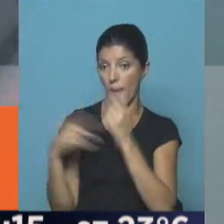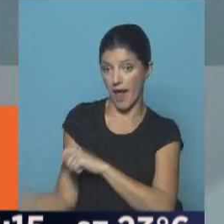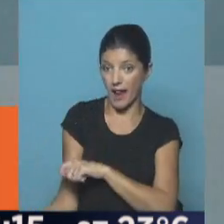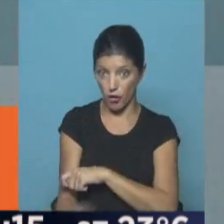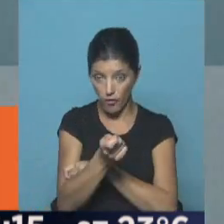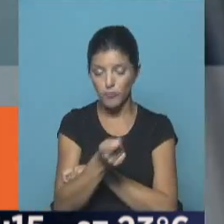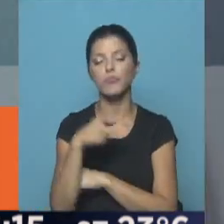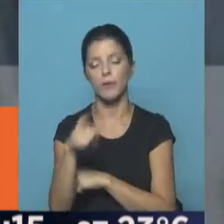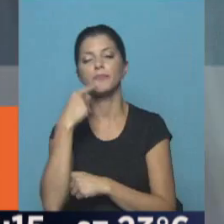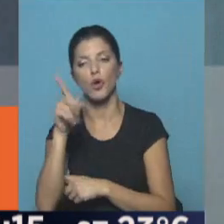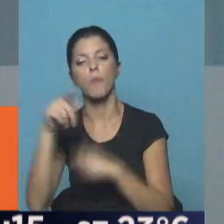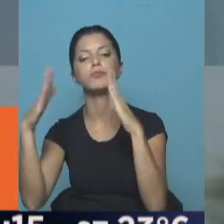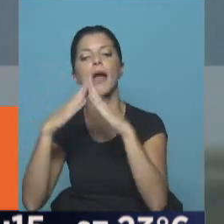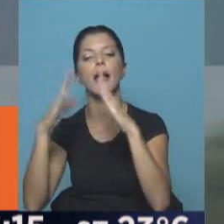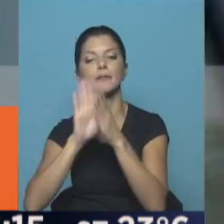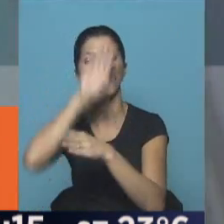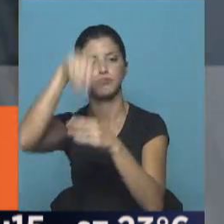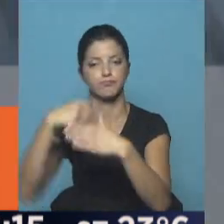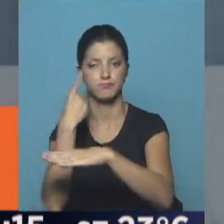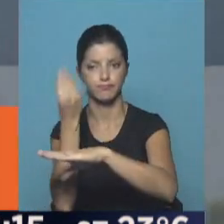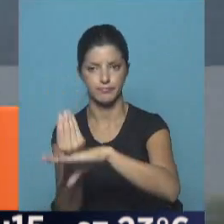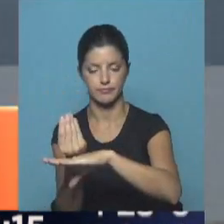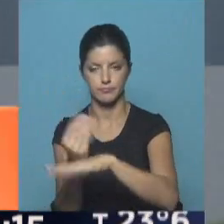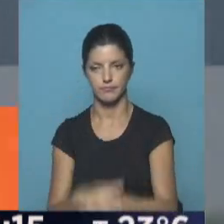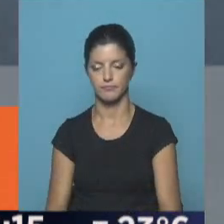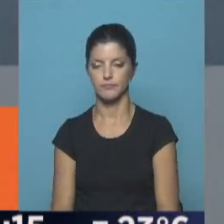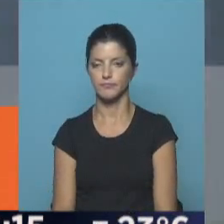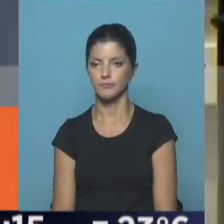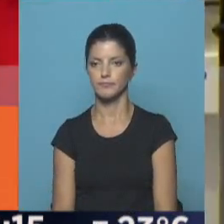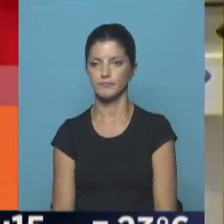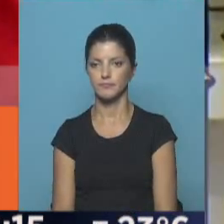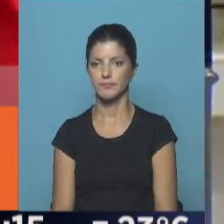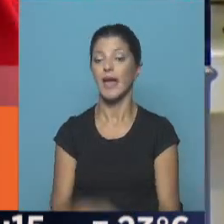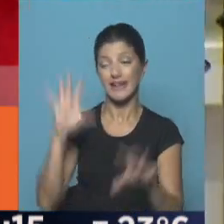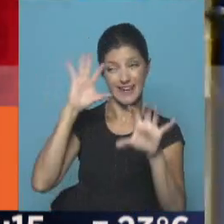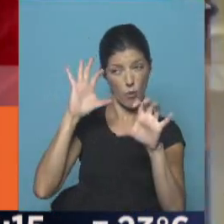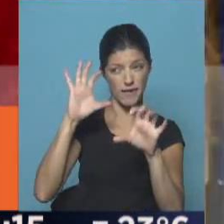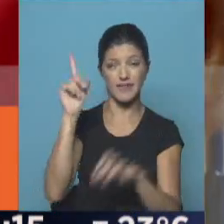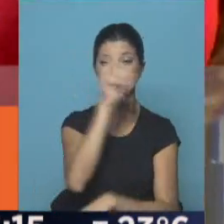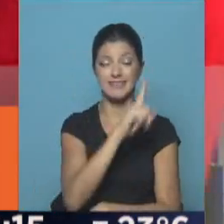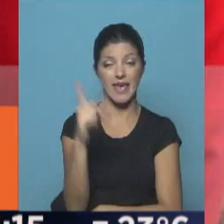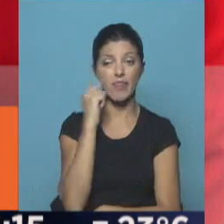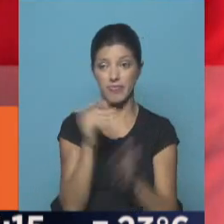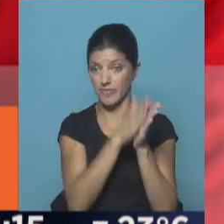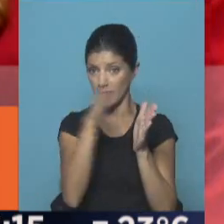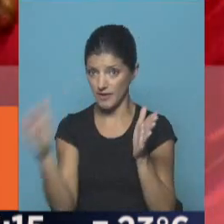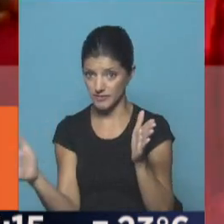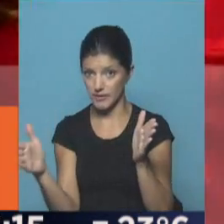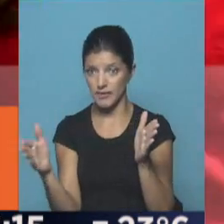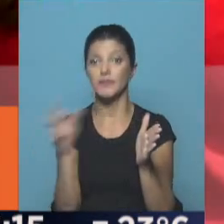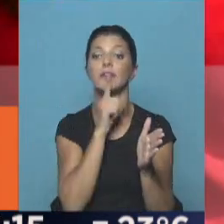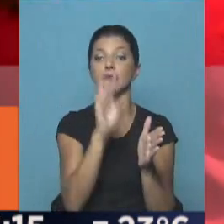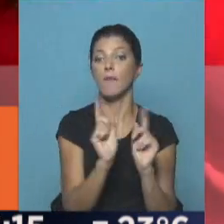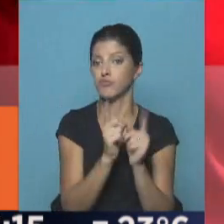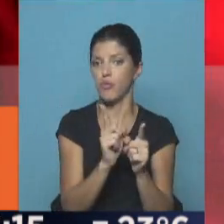bueno, ofrecerle una buena estada allí que en Washington. En estos 100 días de gobierno, Trump no salió de Estados Unidos.